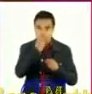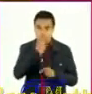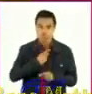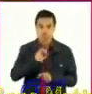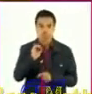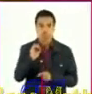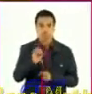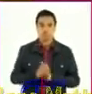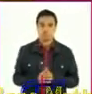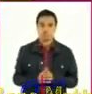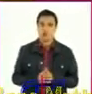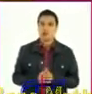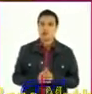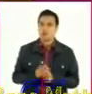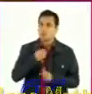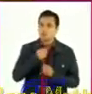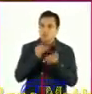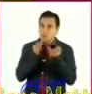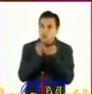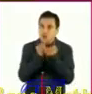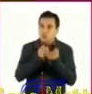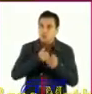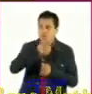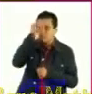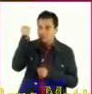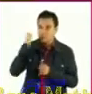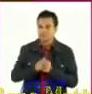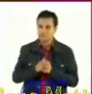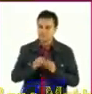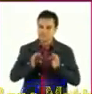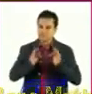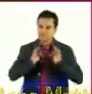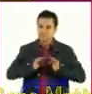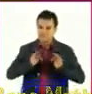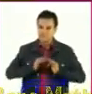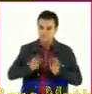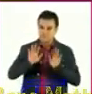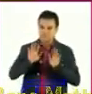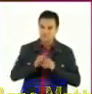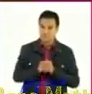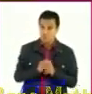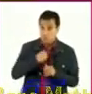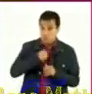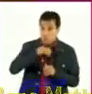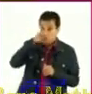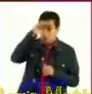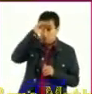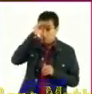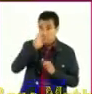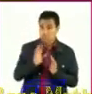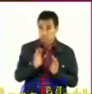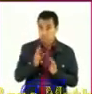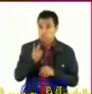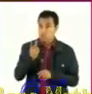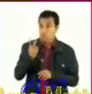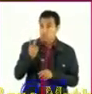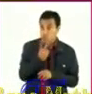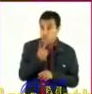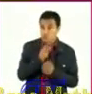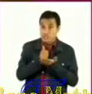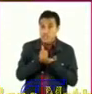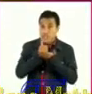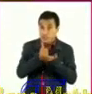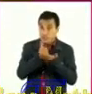tampoco tengo nada, pero no hay que desanimarnos. Estoy pensando que como nosotros vamos a ayudarle a construir